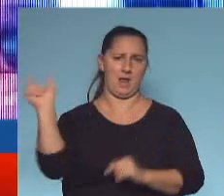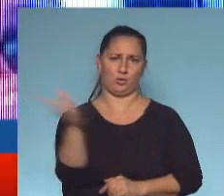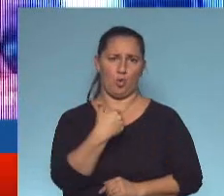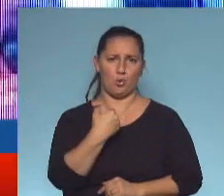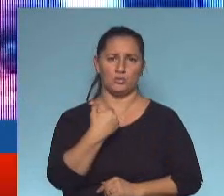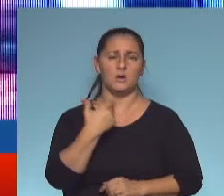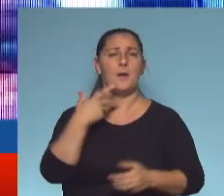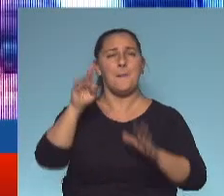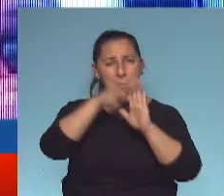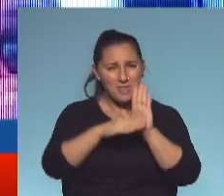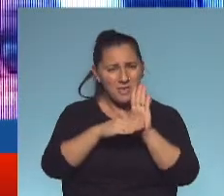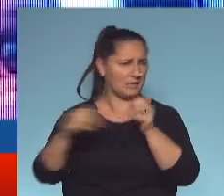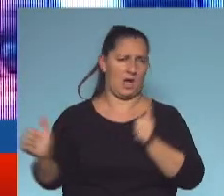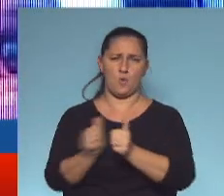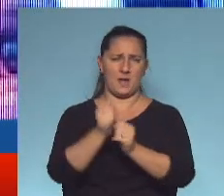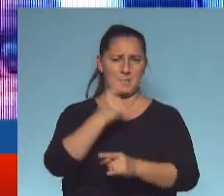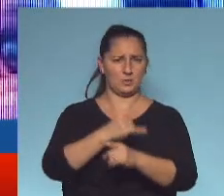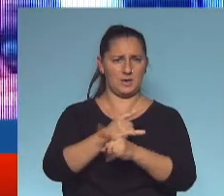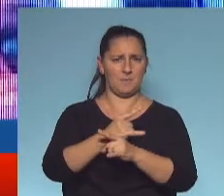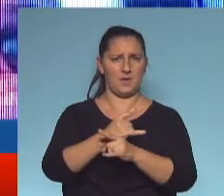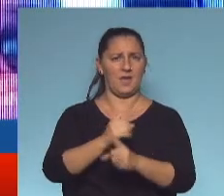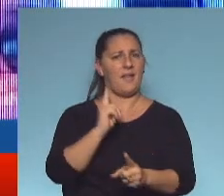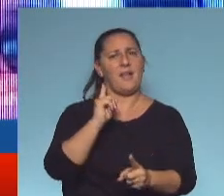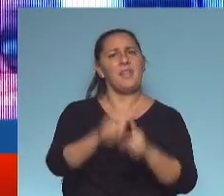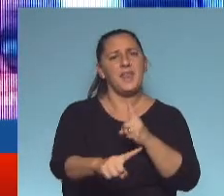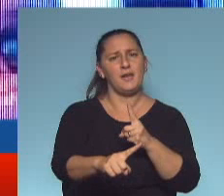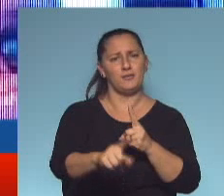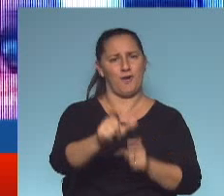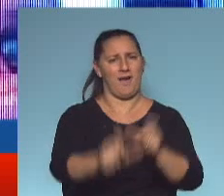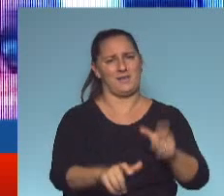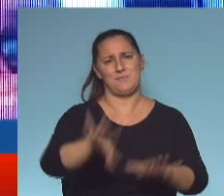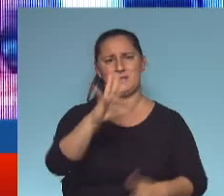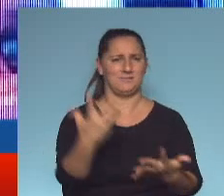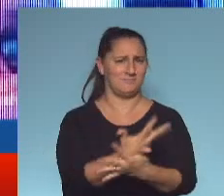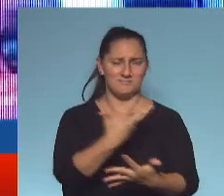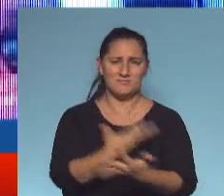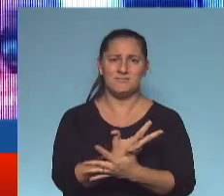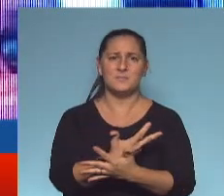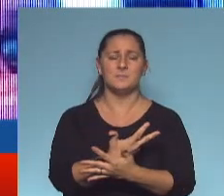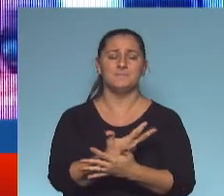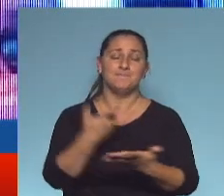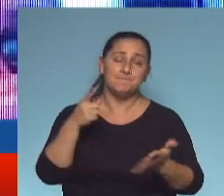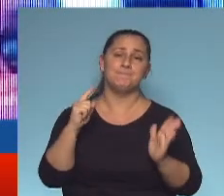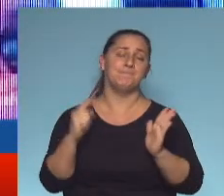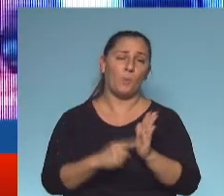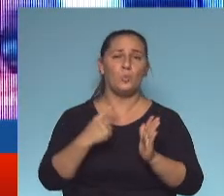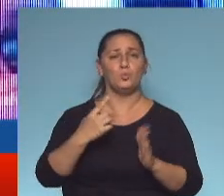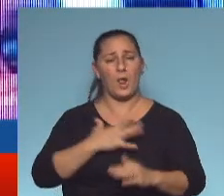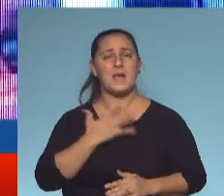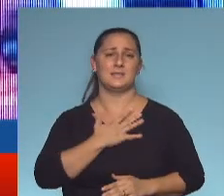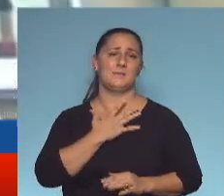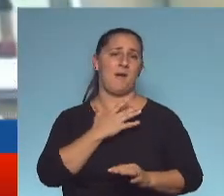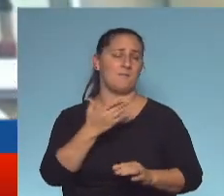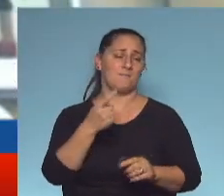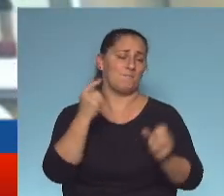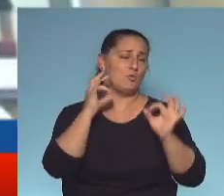medidas que va directamente a estos sectores donde lamentablemente no accedían